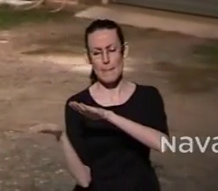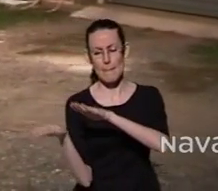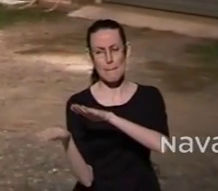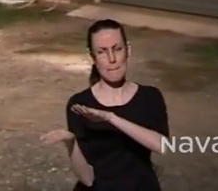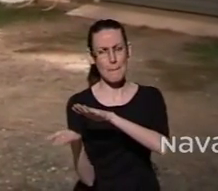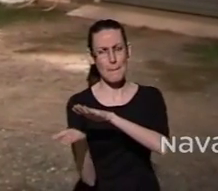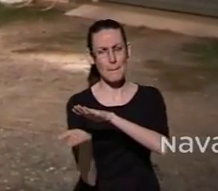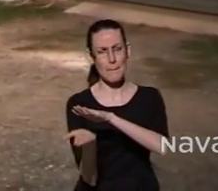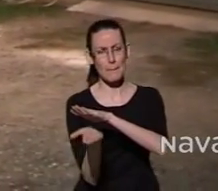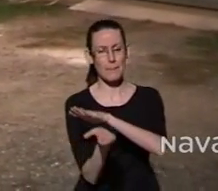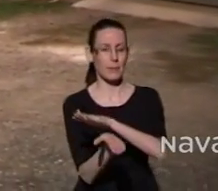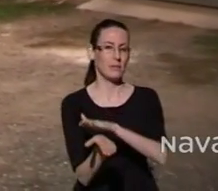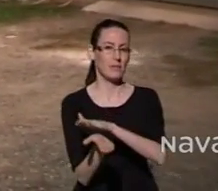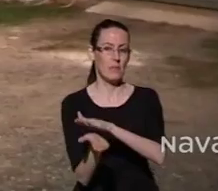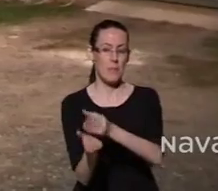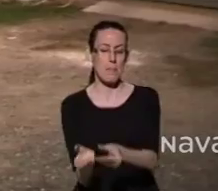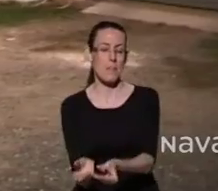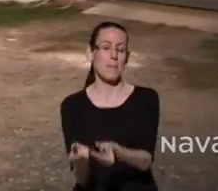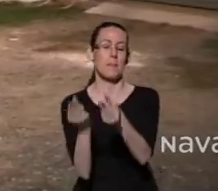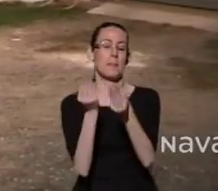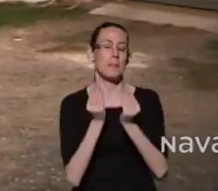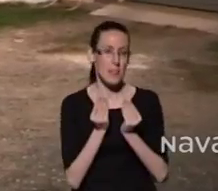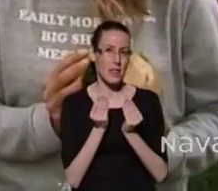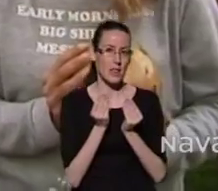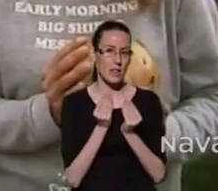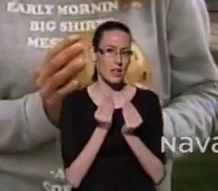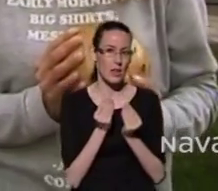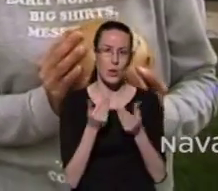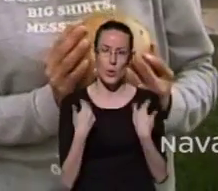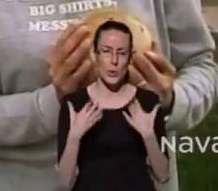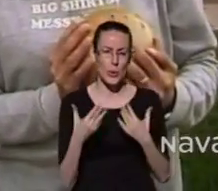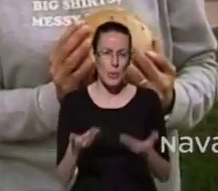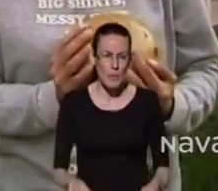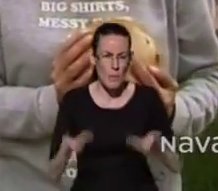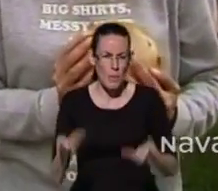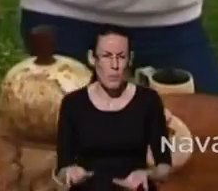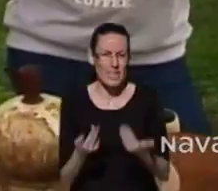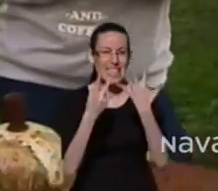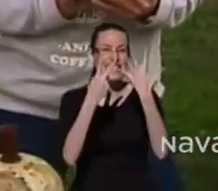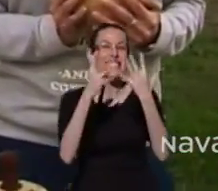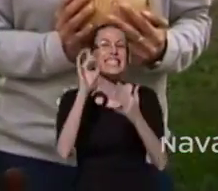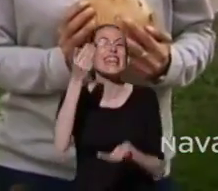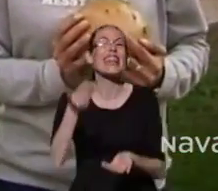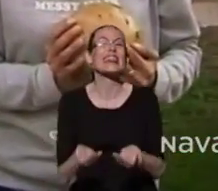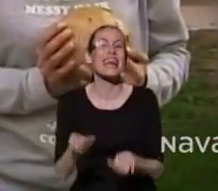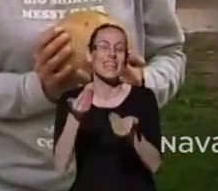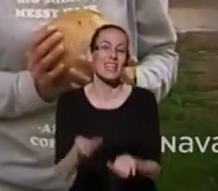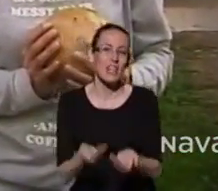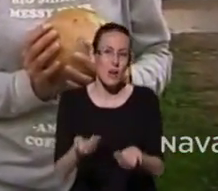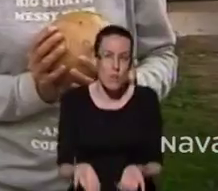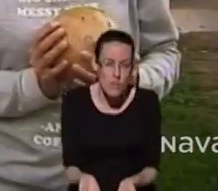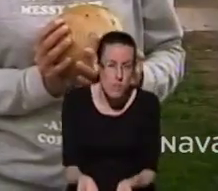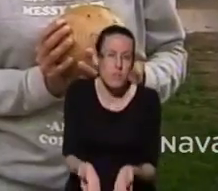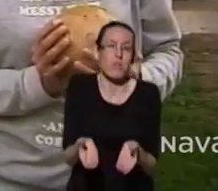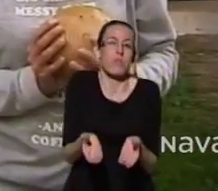regata, en un talud, en una cuesta muy, muy pendiente y pesaba cuando lo saqué unos 70 kilos. Fue una pasada, pero bueno,